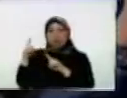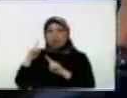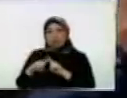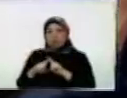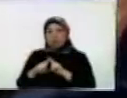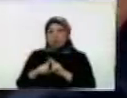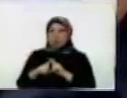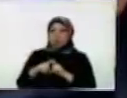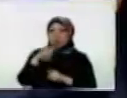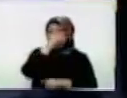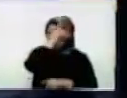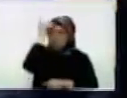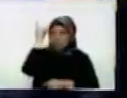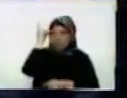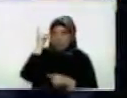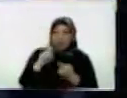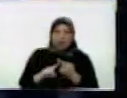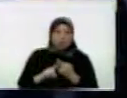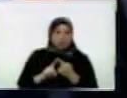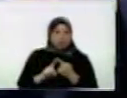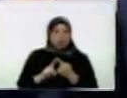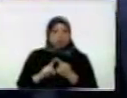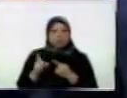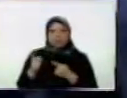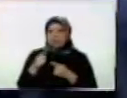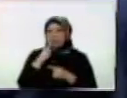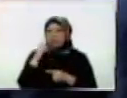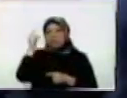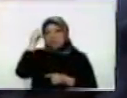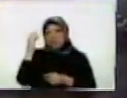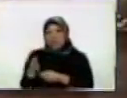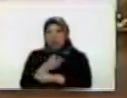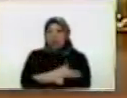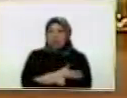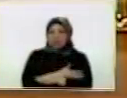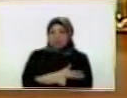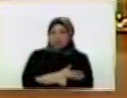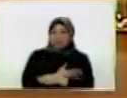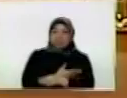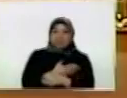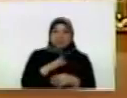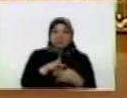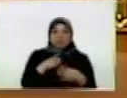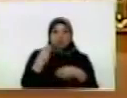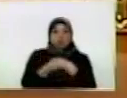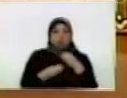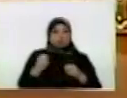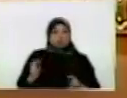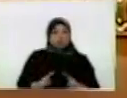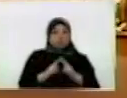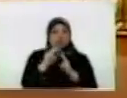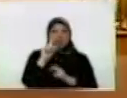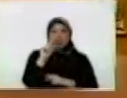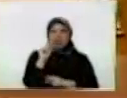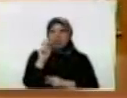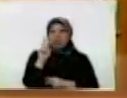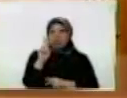Diosdado Cabello. Ahí nos reunimos unos días antes, ¿no, Diosdado? Allá, por allá en Turmero, con el